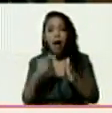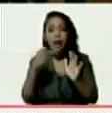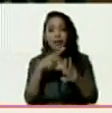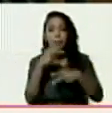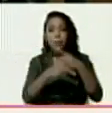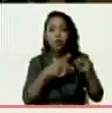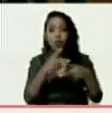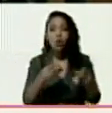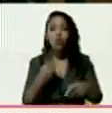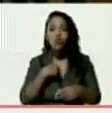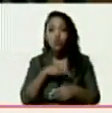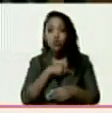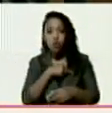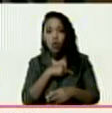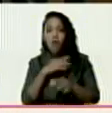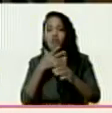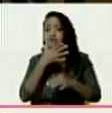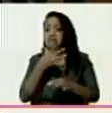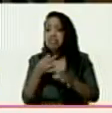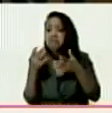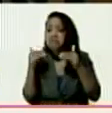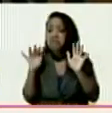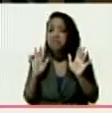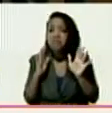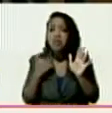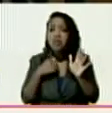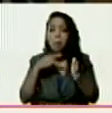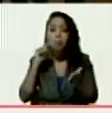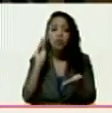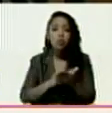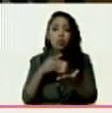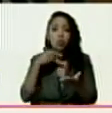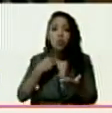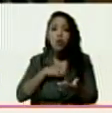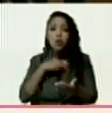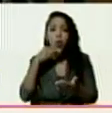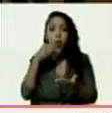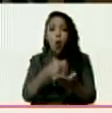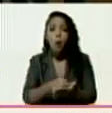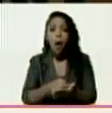donde nosotros sencillamente colocamos nuestros nombres.